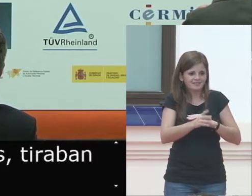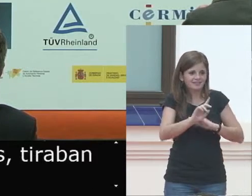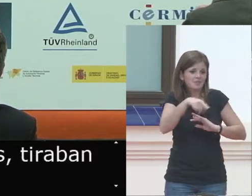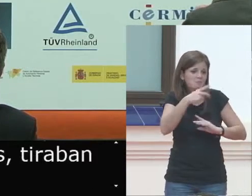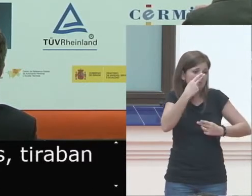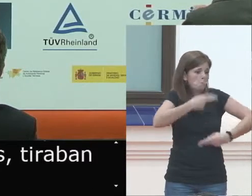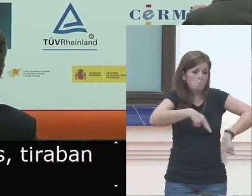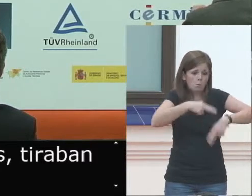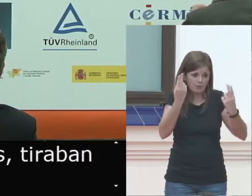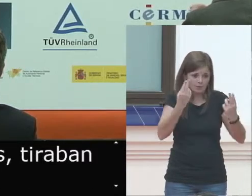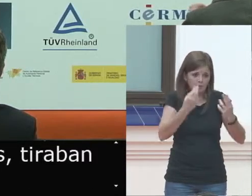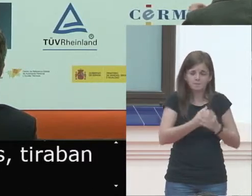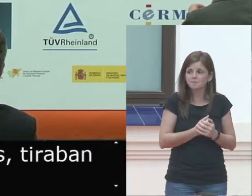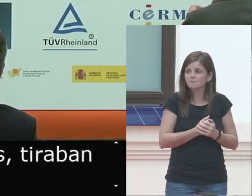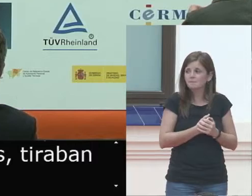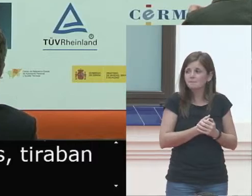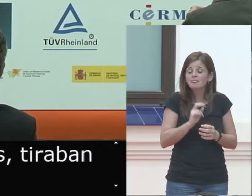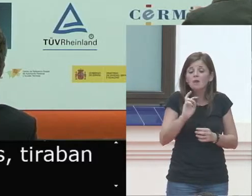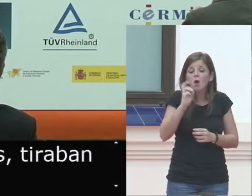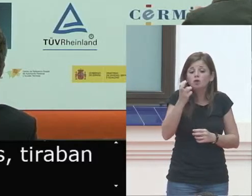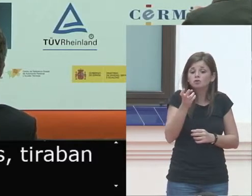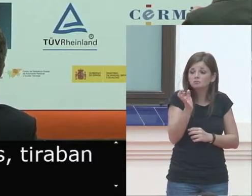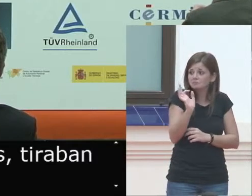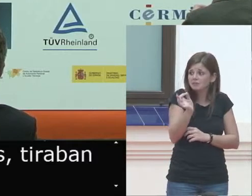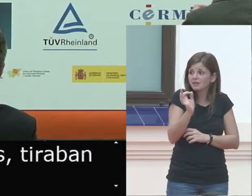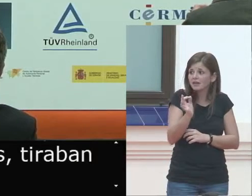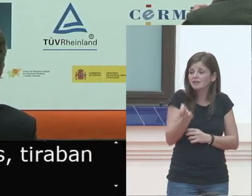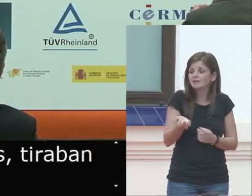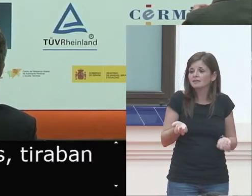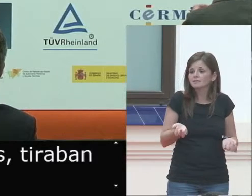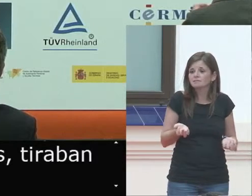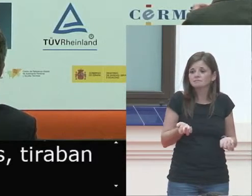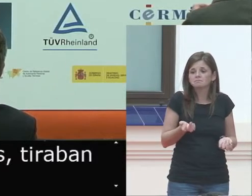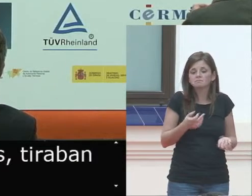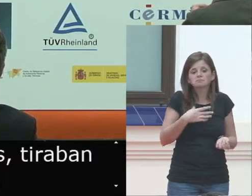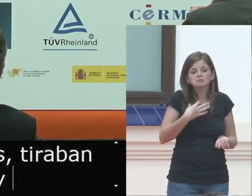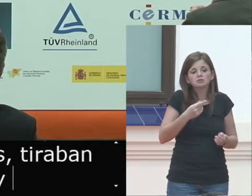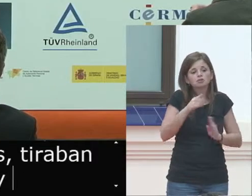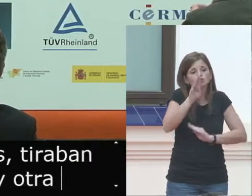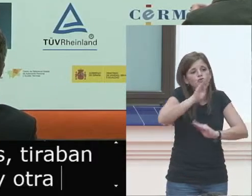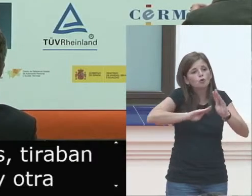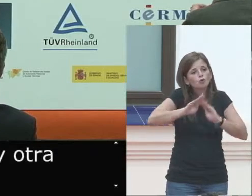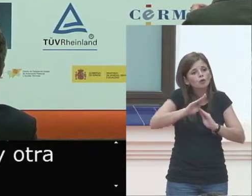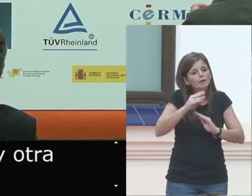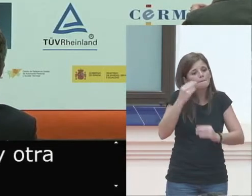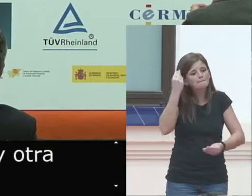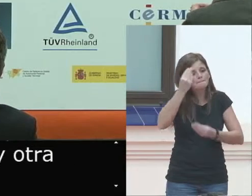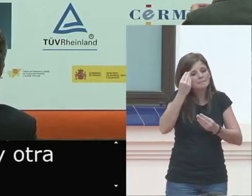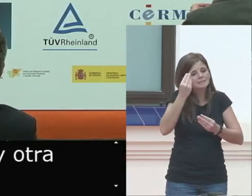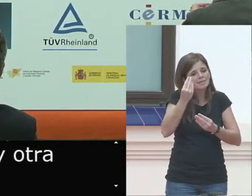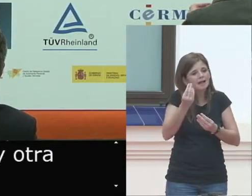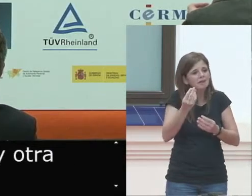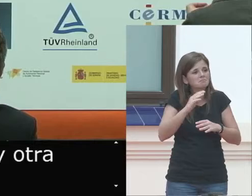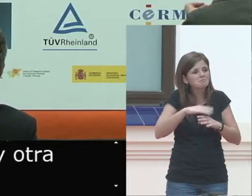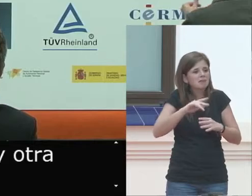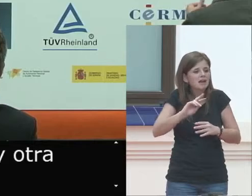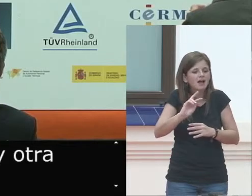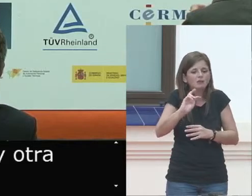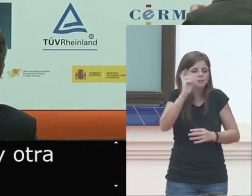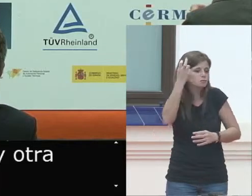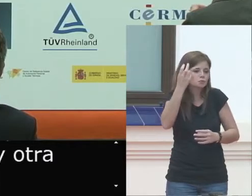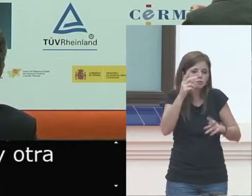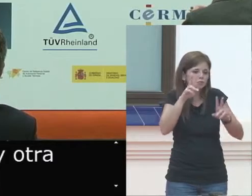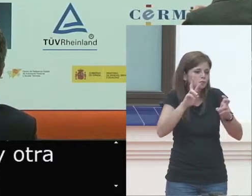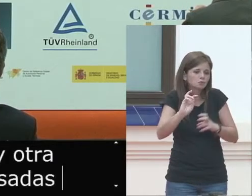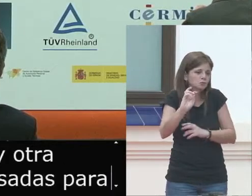carro. Y otra cosa también es cierto que a veces por accidente soluciones pensadas para otra cosa terminan beneficiando de la accesibilidad.